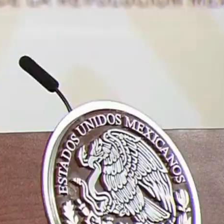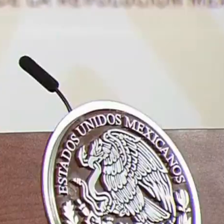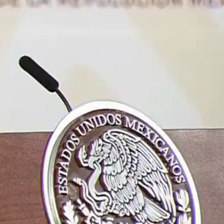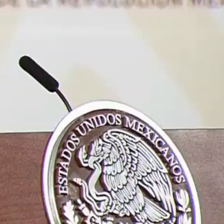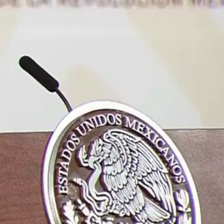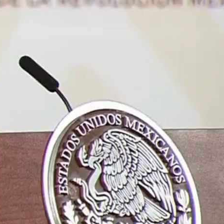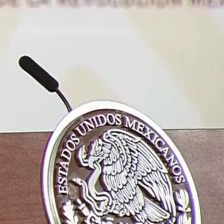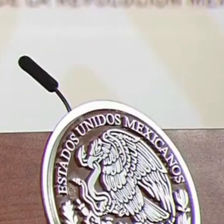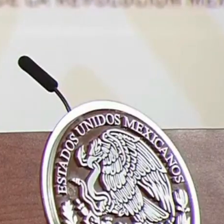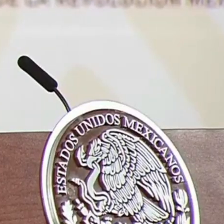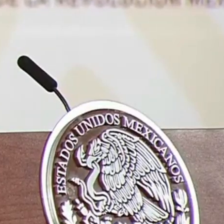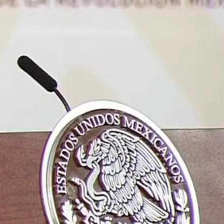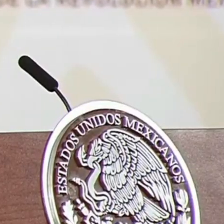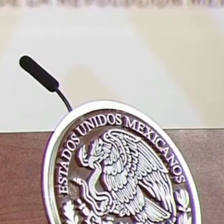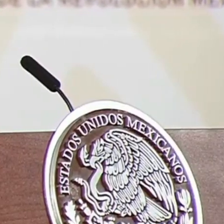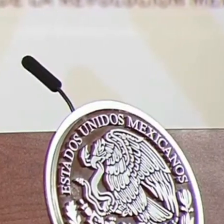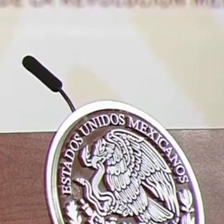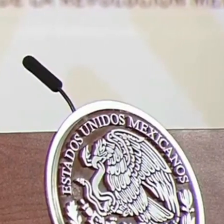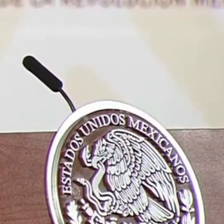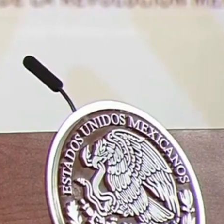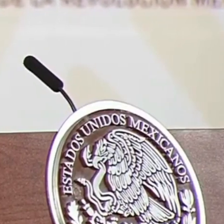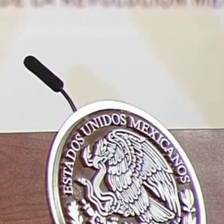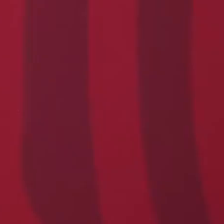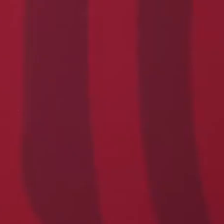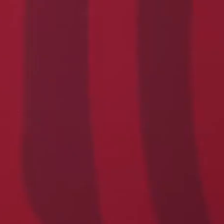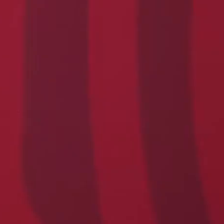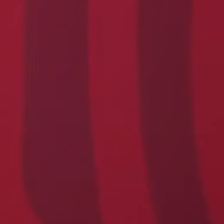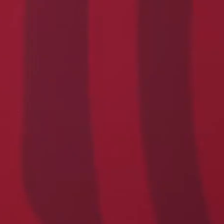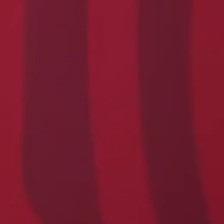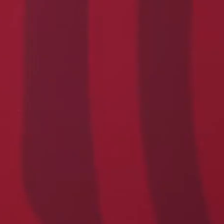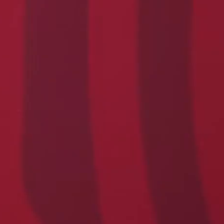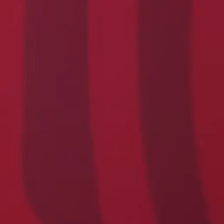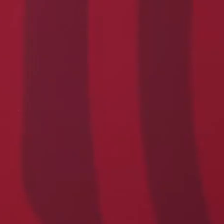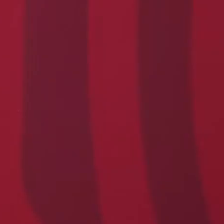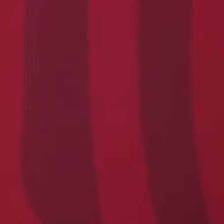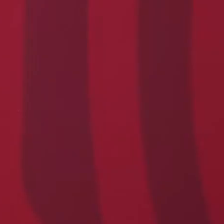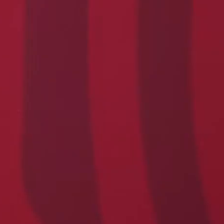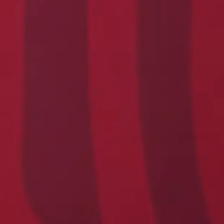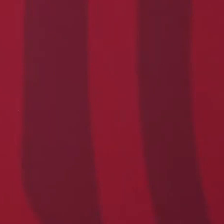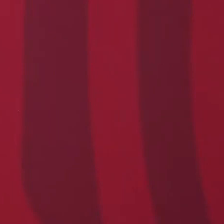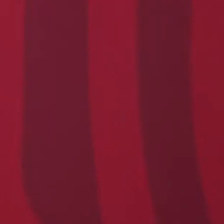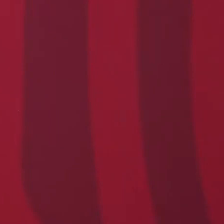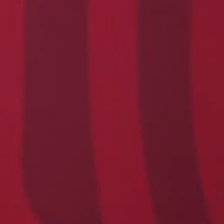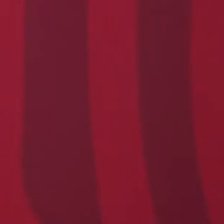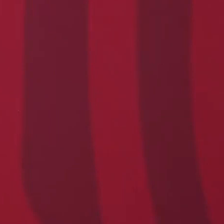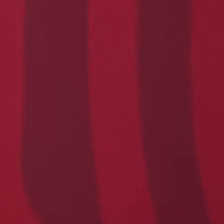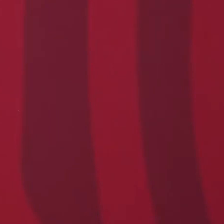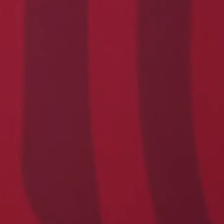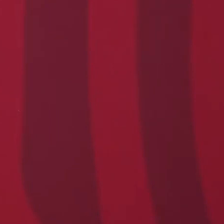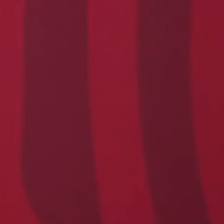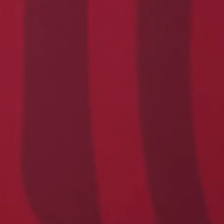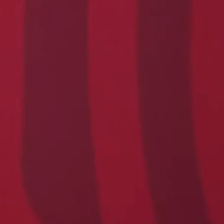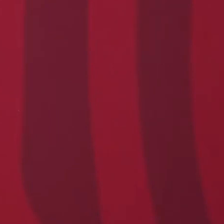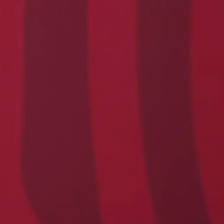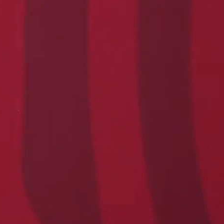Y siempre he dicho que la política se inventó para evitar la guerra.